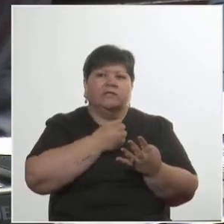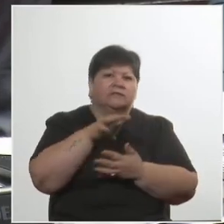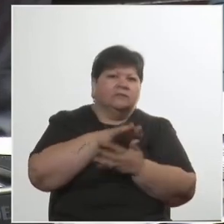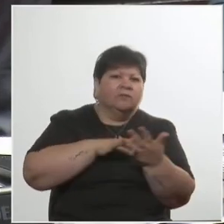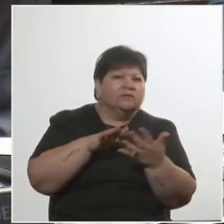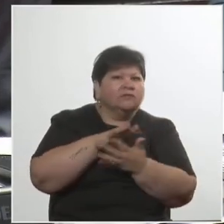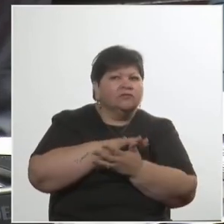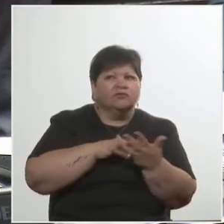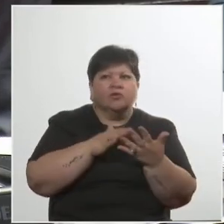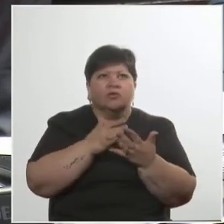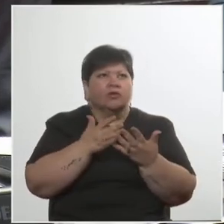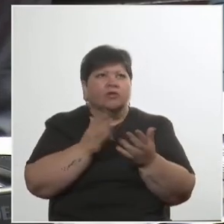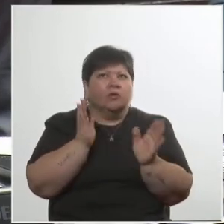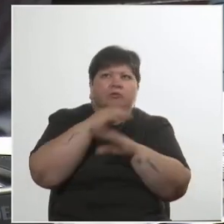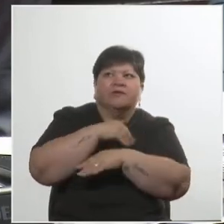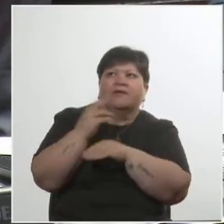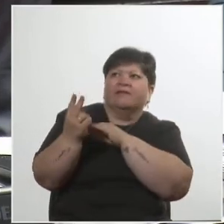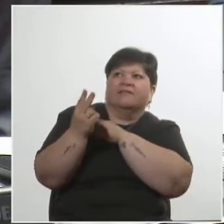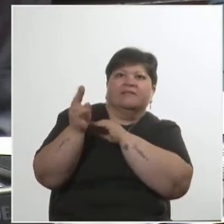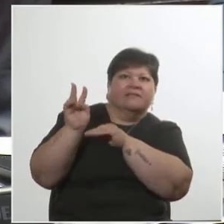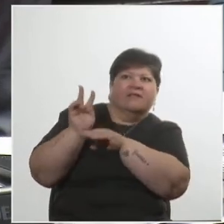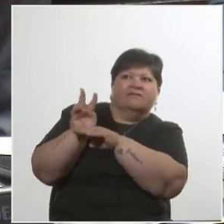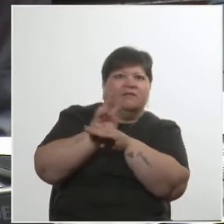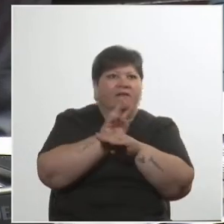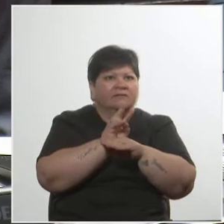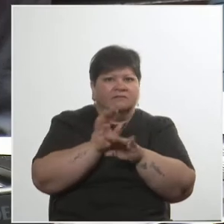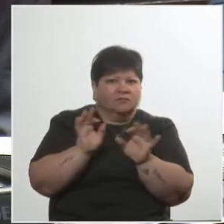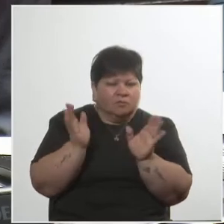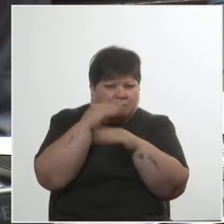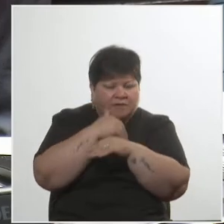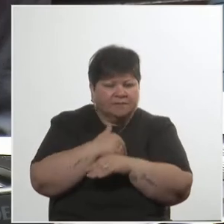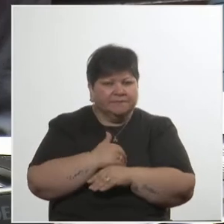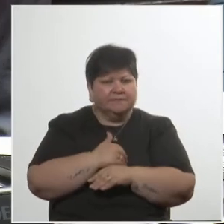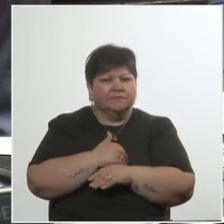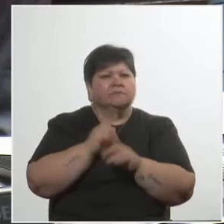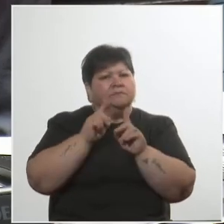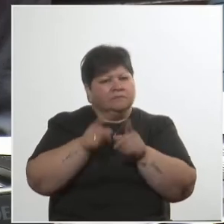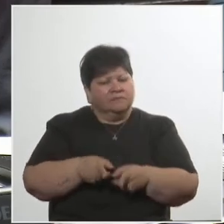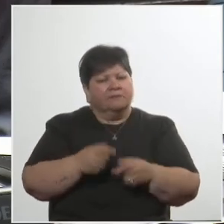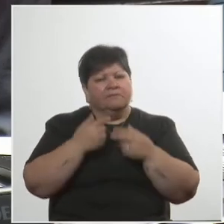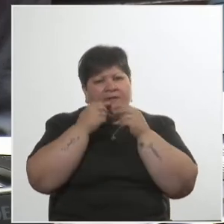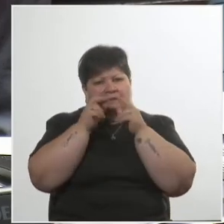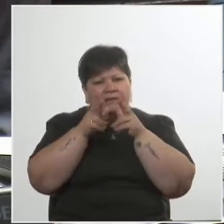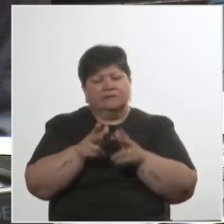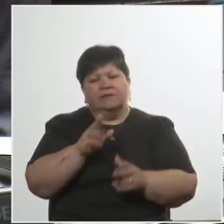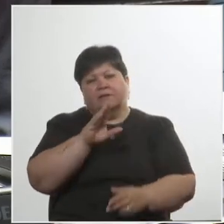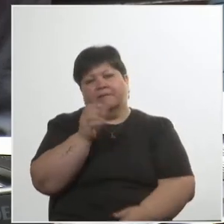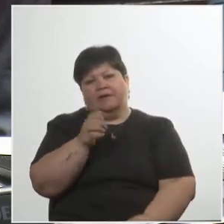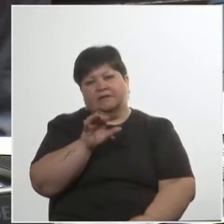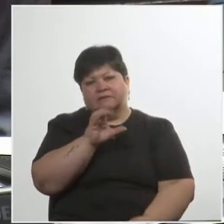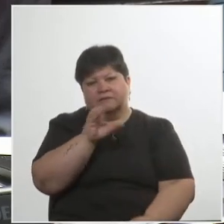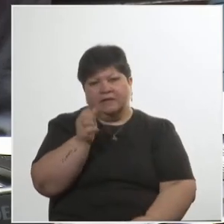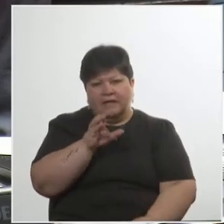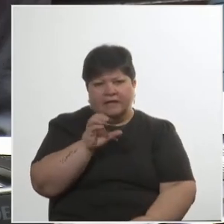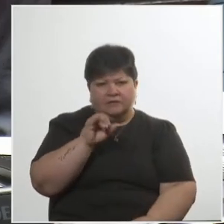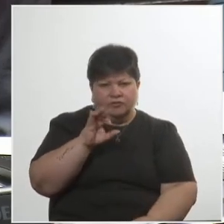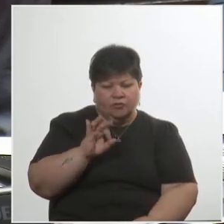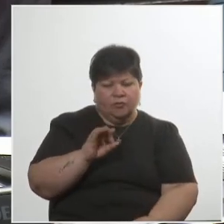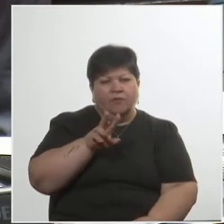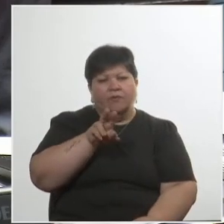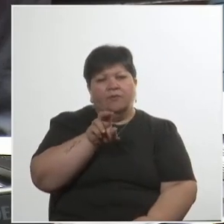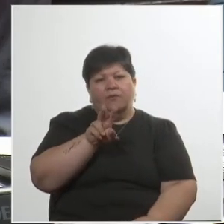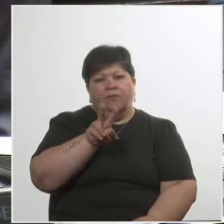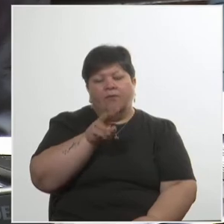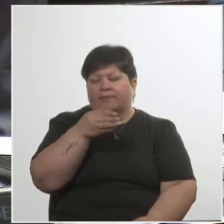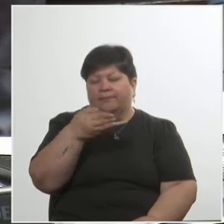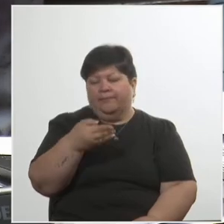una situación de absoluta indefensión Pero bueno también podemos mencionar el caso de pascasio báez no que es un caso